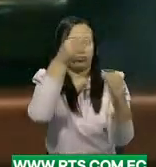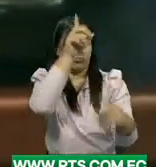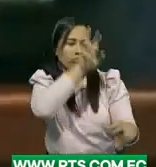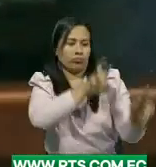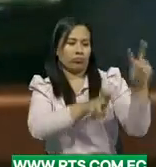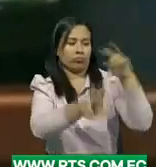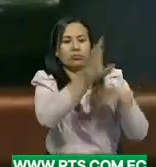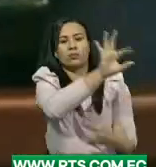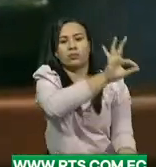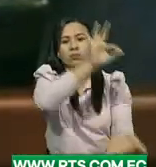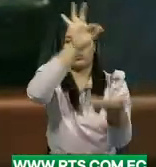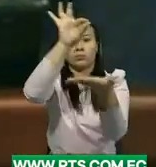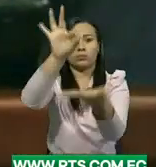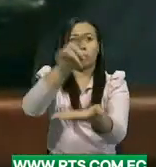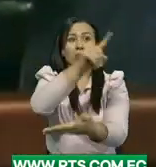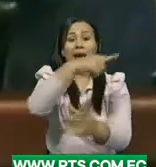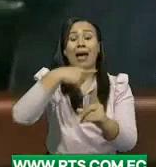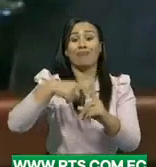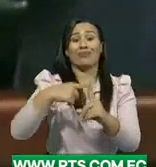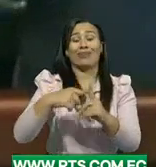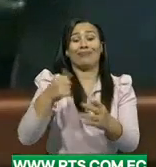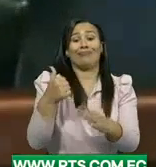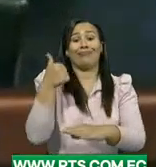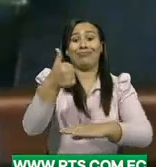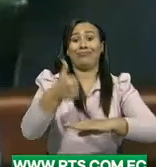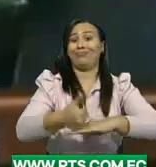Social Transitorio, en el cual obtuvo el más alto